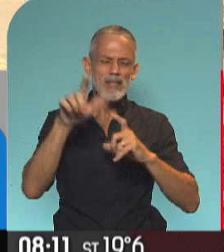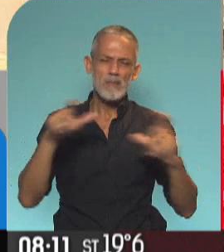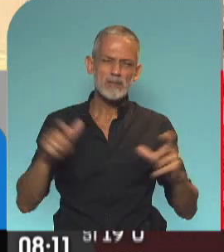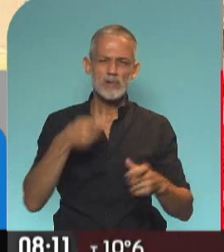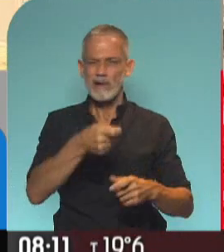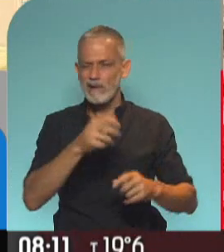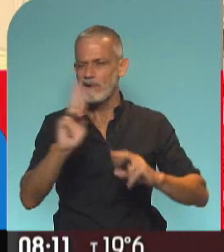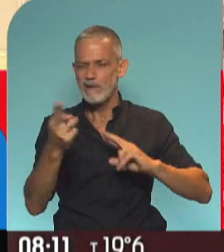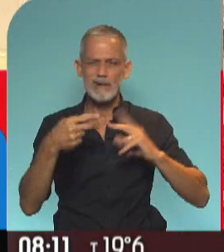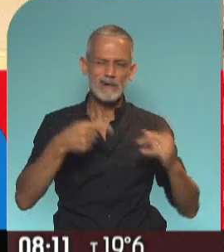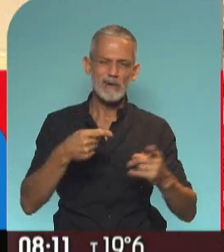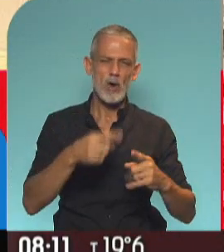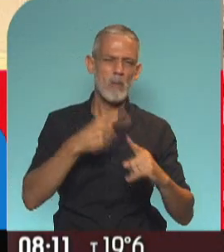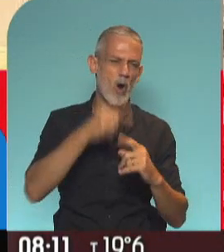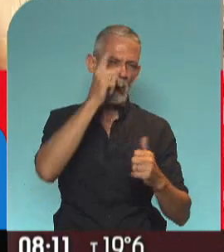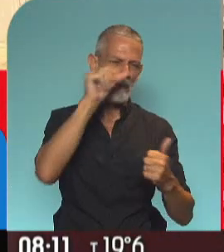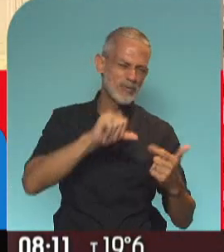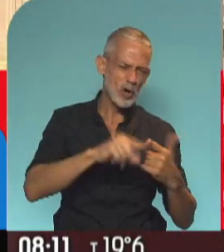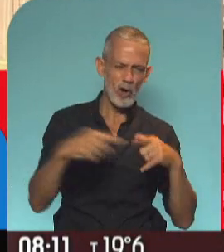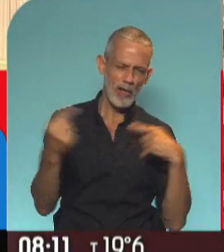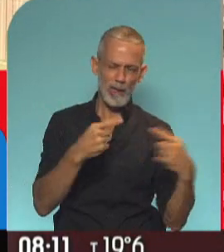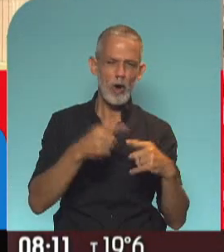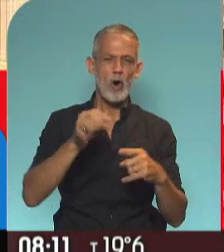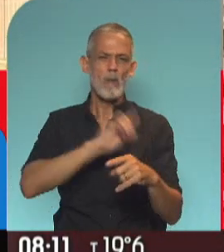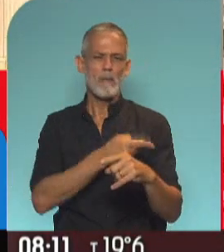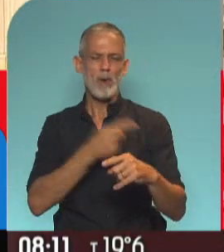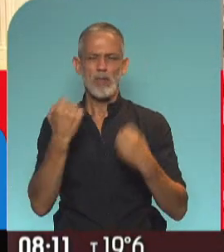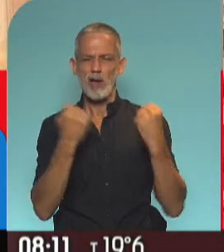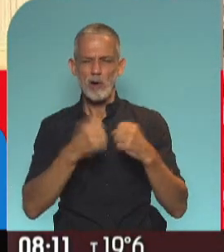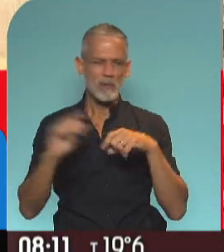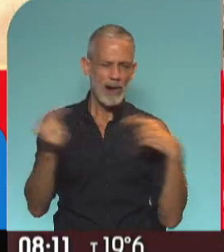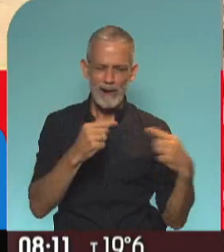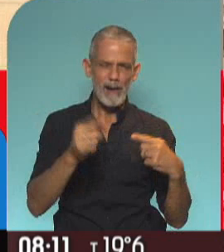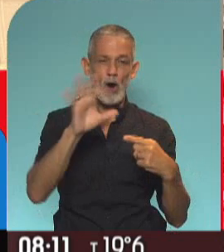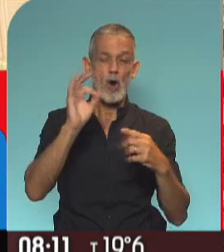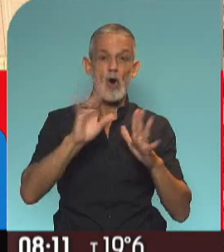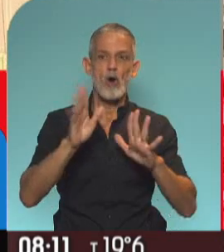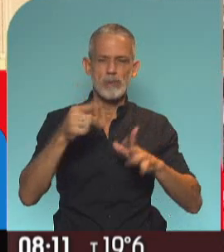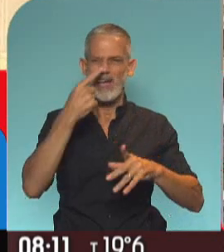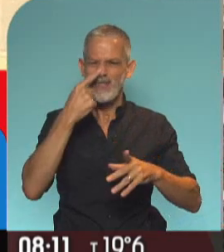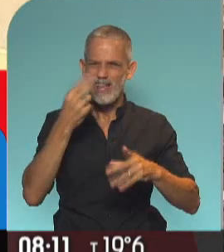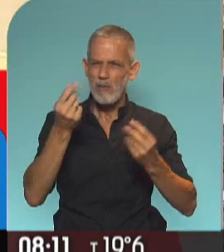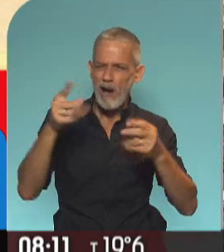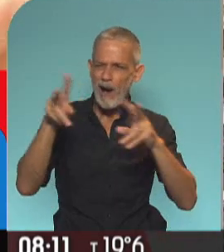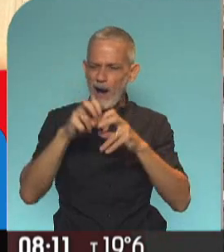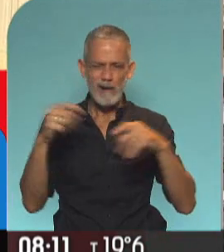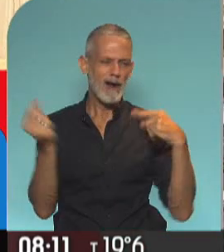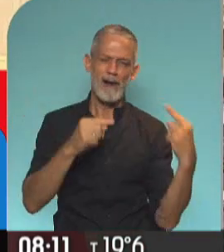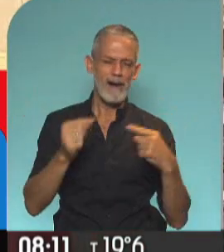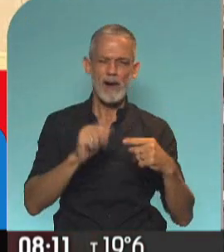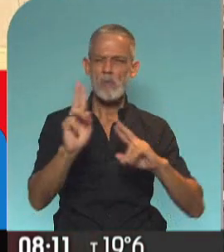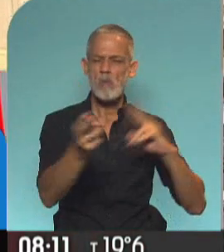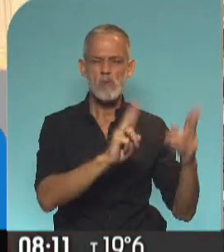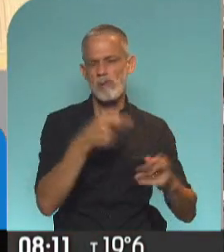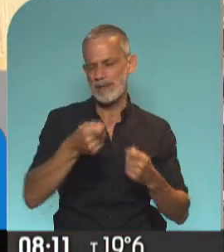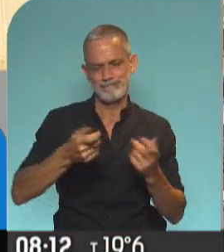asesinados o en nombre del petróleo, o en nombre del poder económico, o en nombre de los grandes intereses, o en nombre